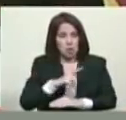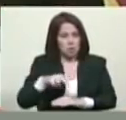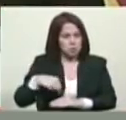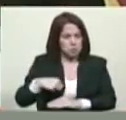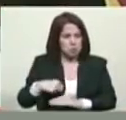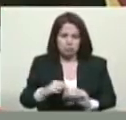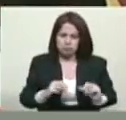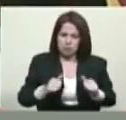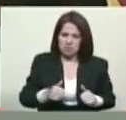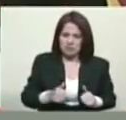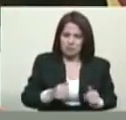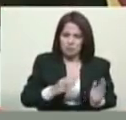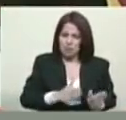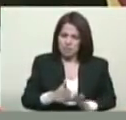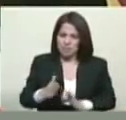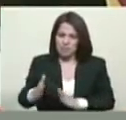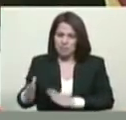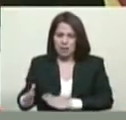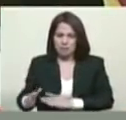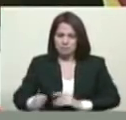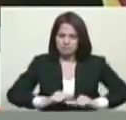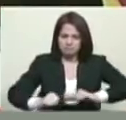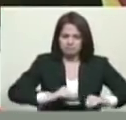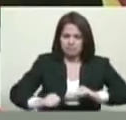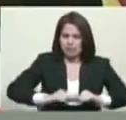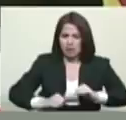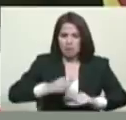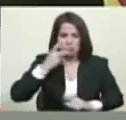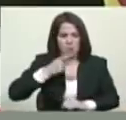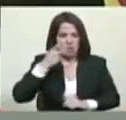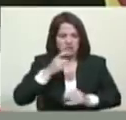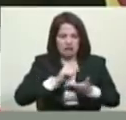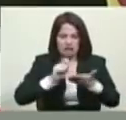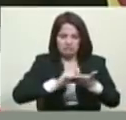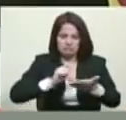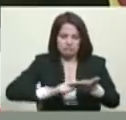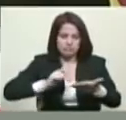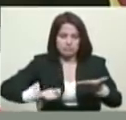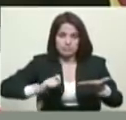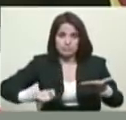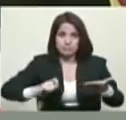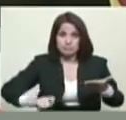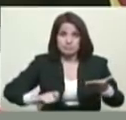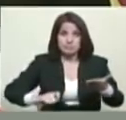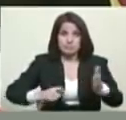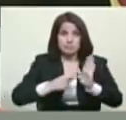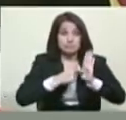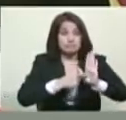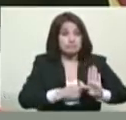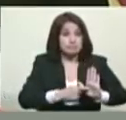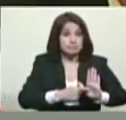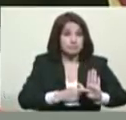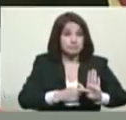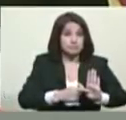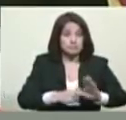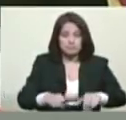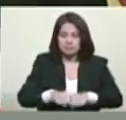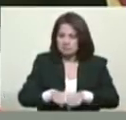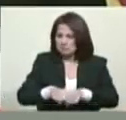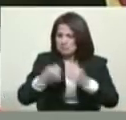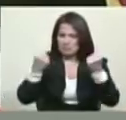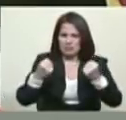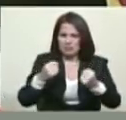nos hemos organizado un llamado instrumento político. Y para organizarnos tenemos que romper con las doctrinas